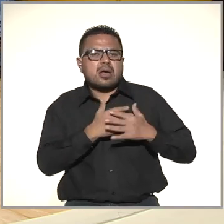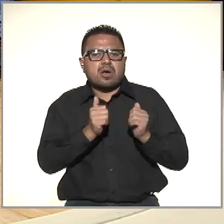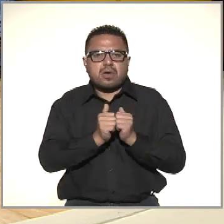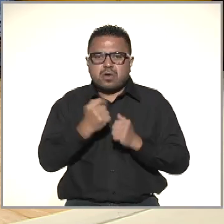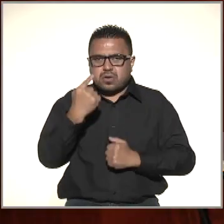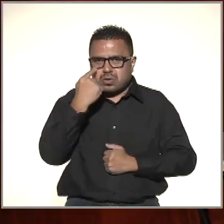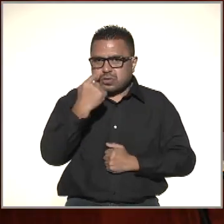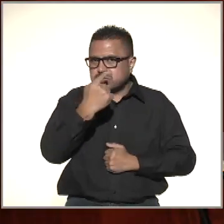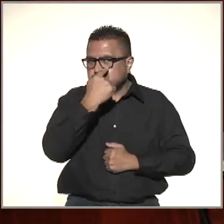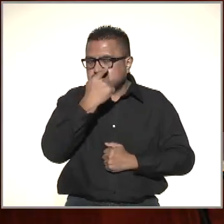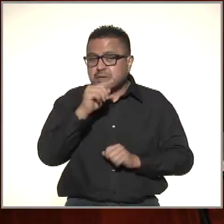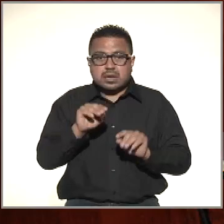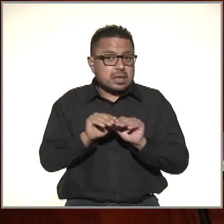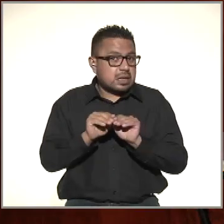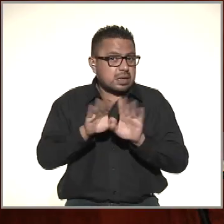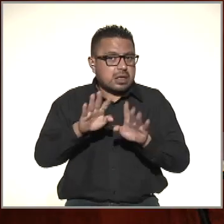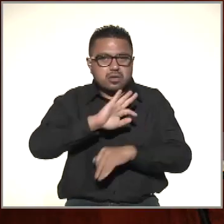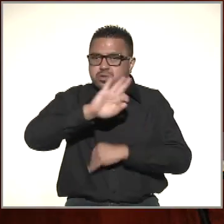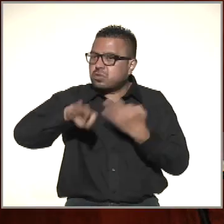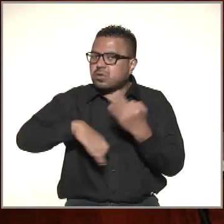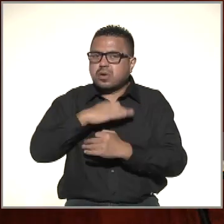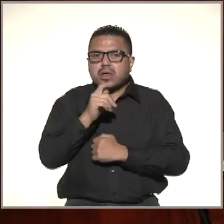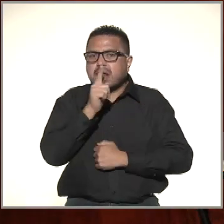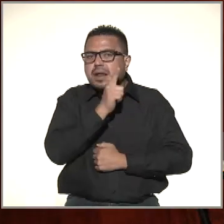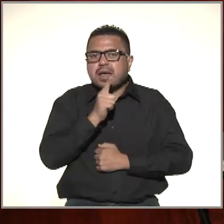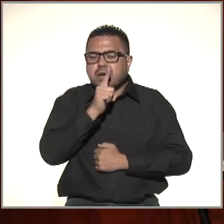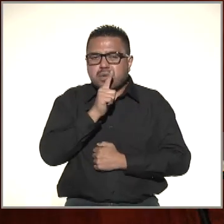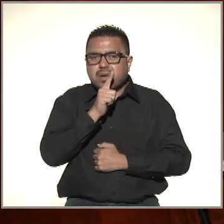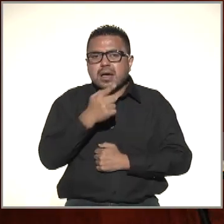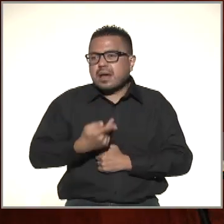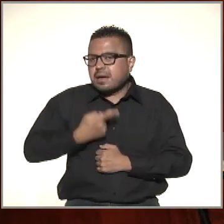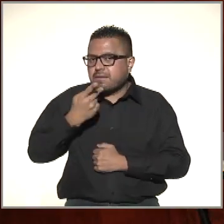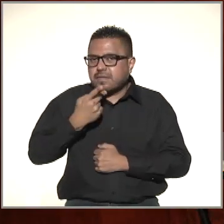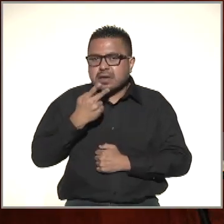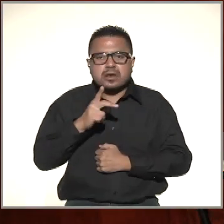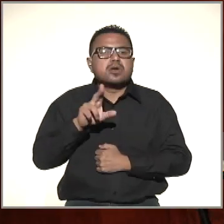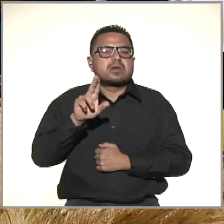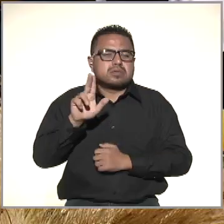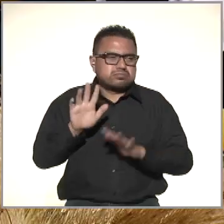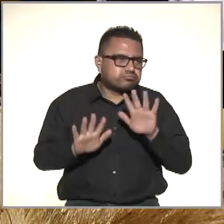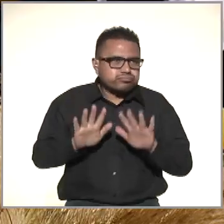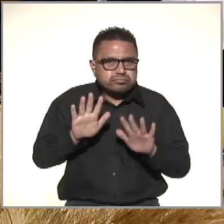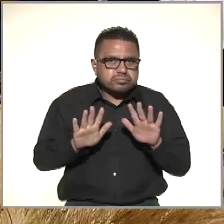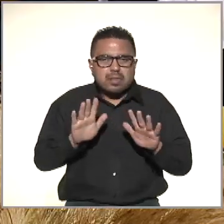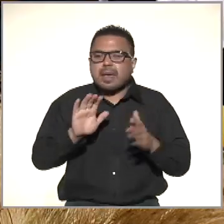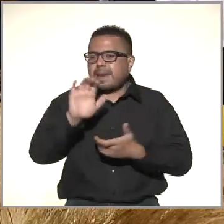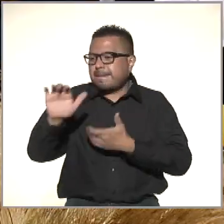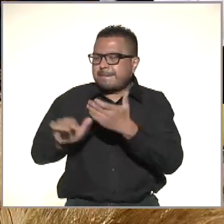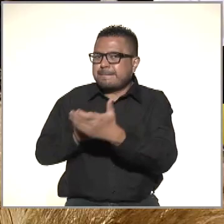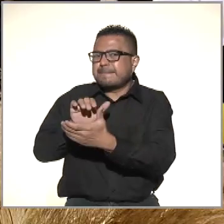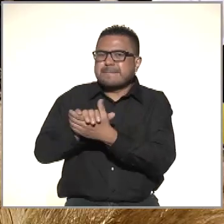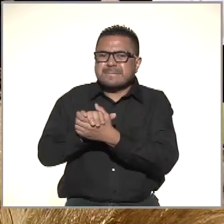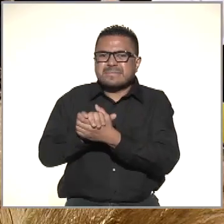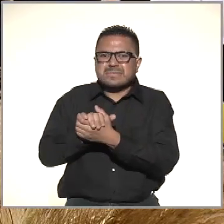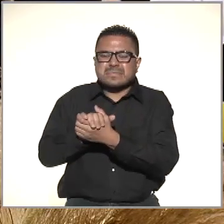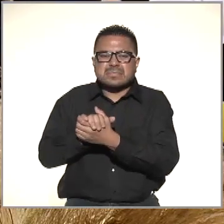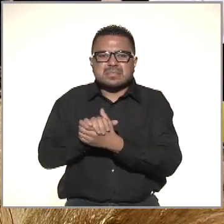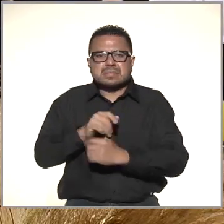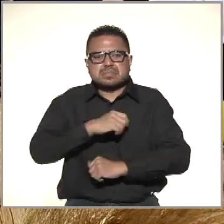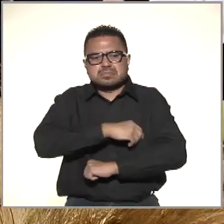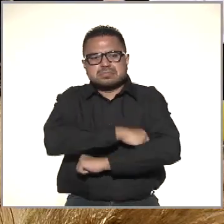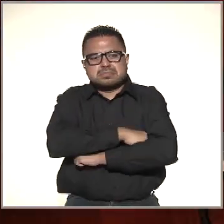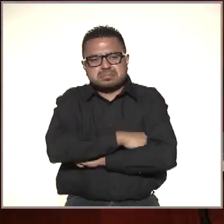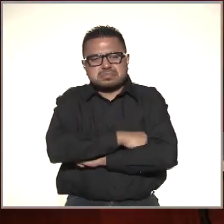ojos. Y claro, en todo el lenguaje, ¿no? Verbal y no verbal. En las parejas, ¿no? Estar de brazos